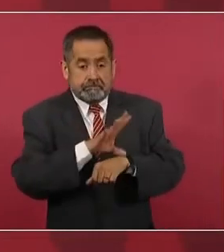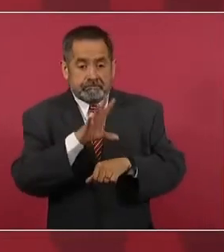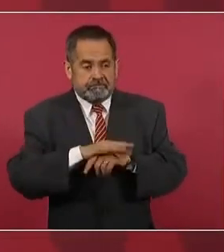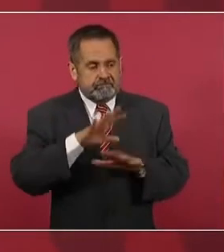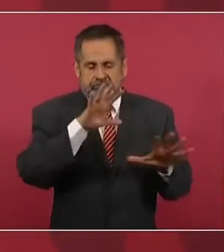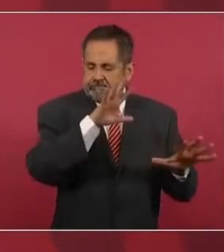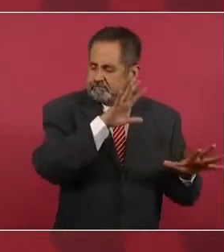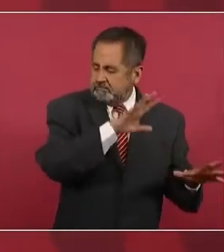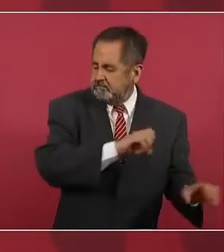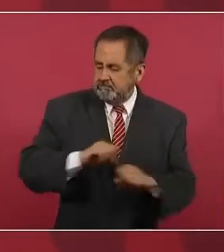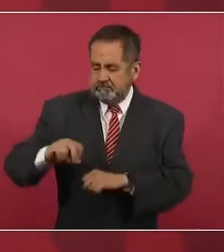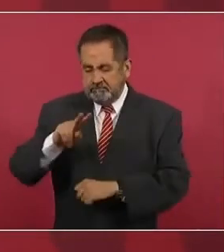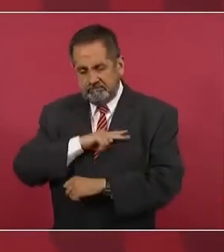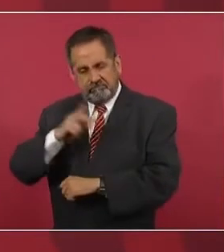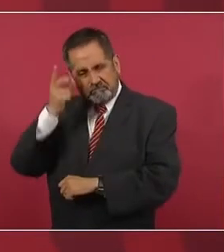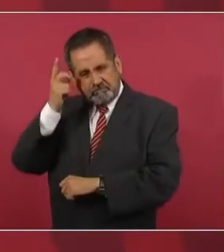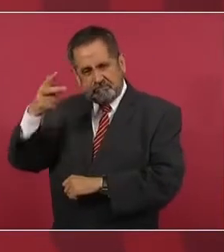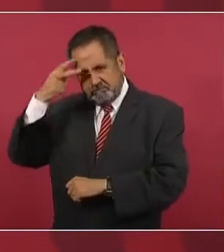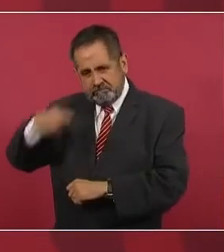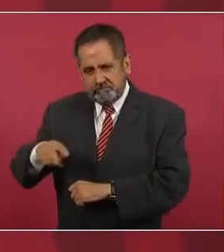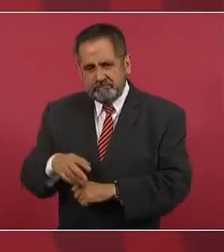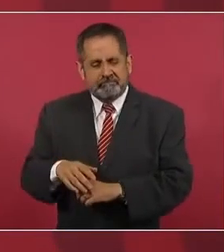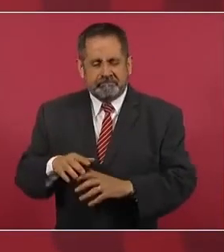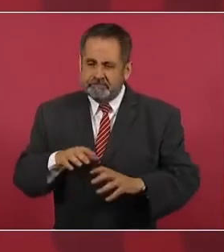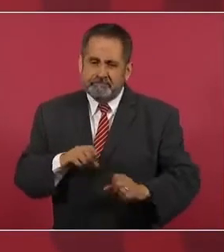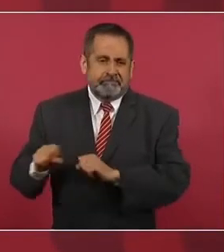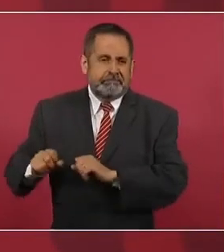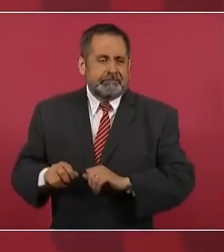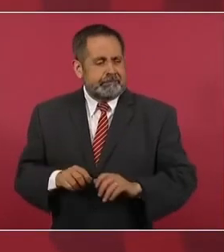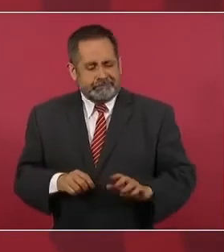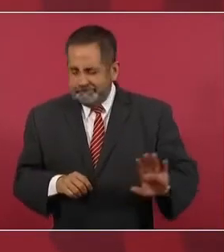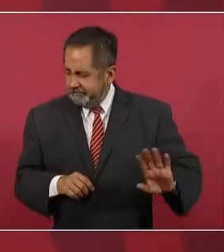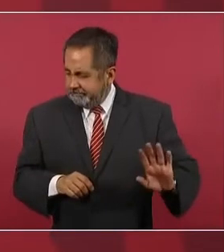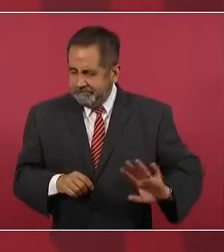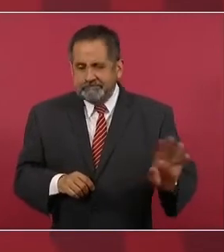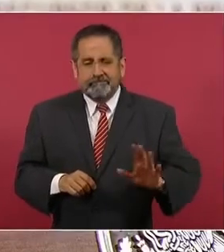eléctrica. Que no le anden buscando.